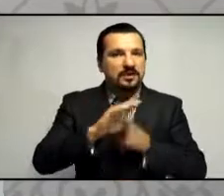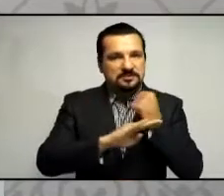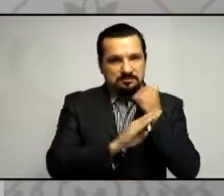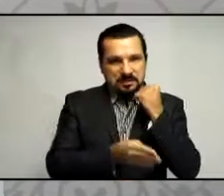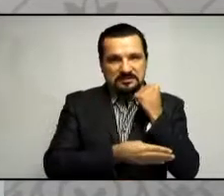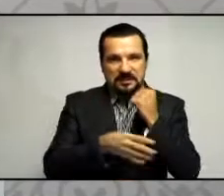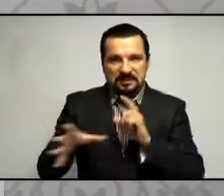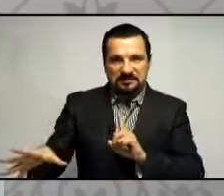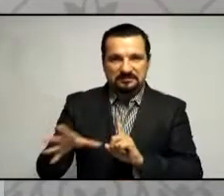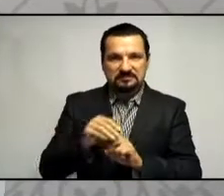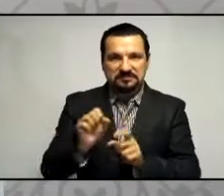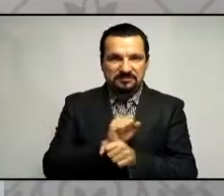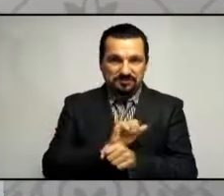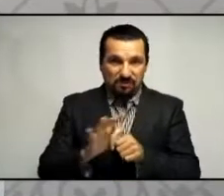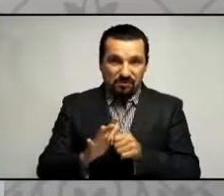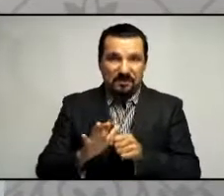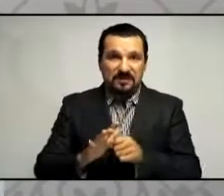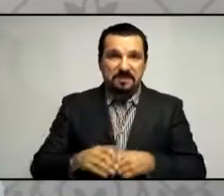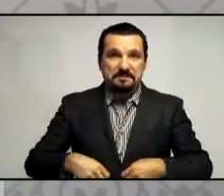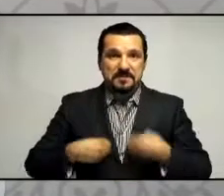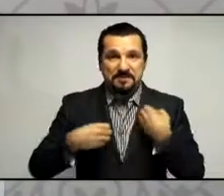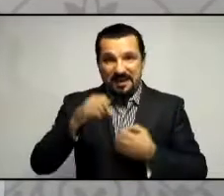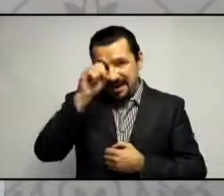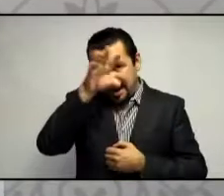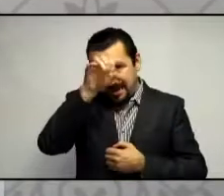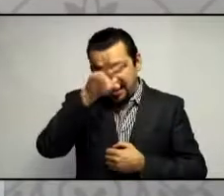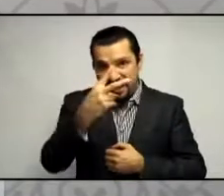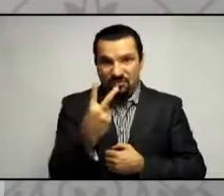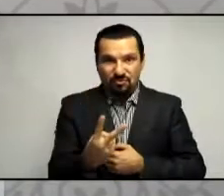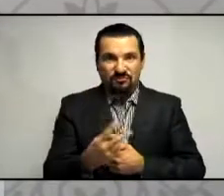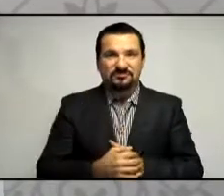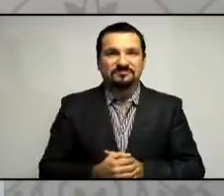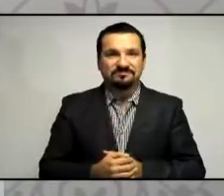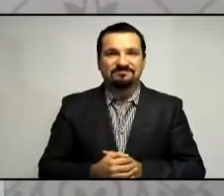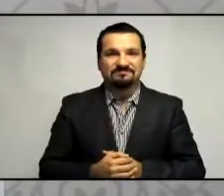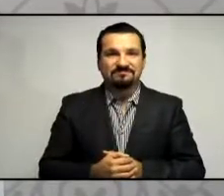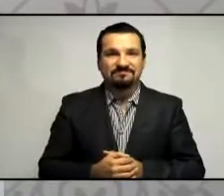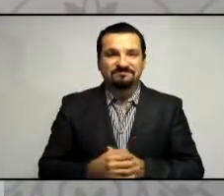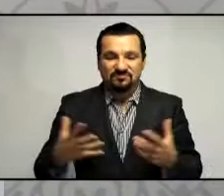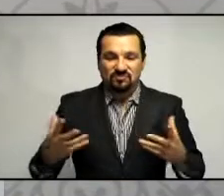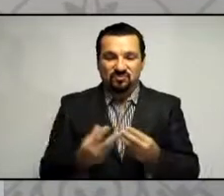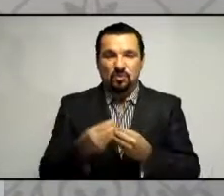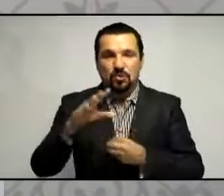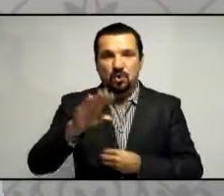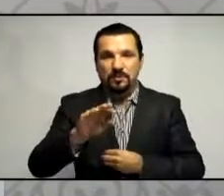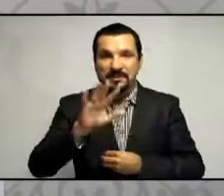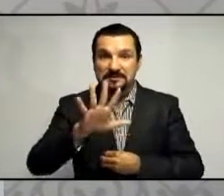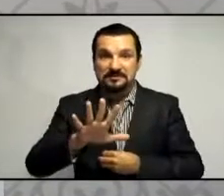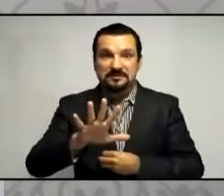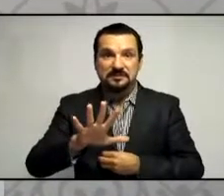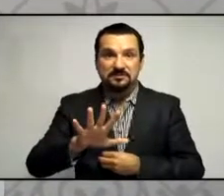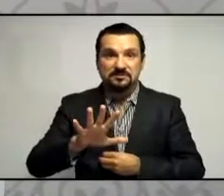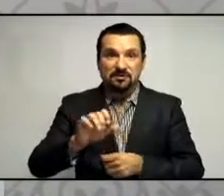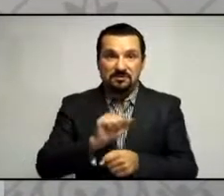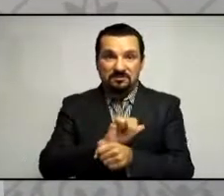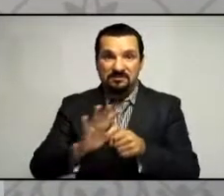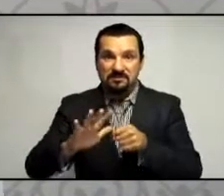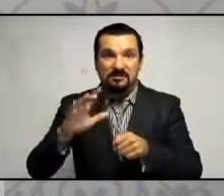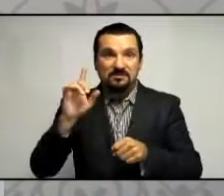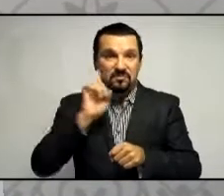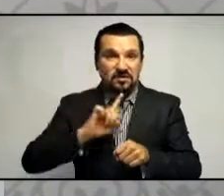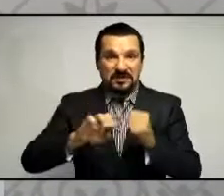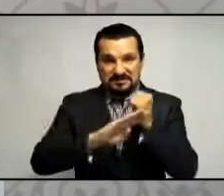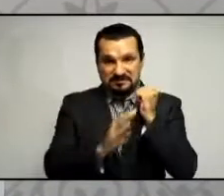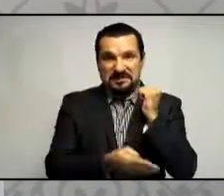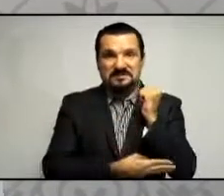embarazadas, ambas residentes de Cananea, acumulándose 95 casos de COVID en mujeres